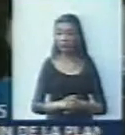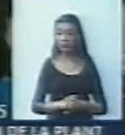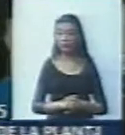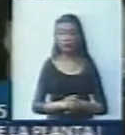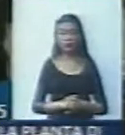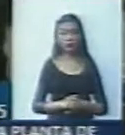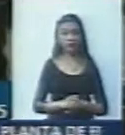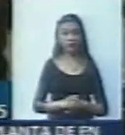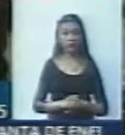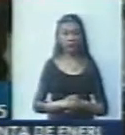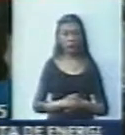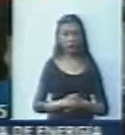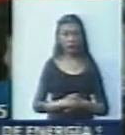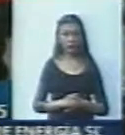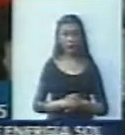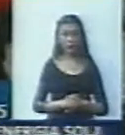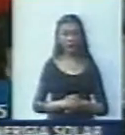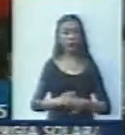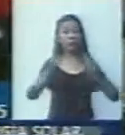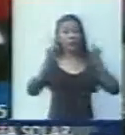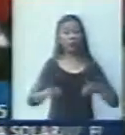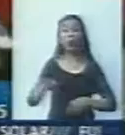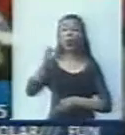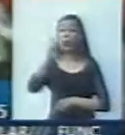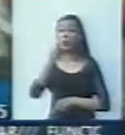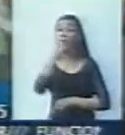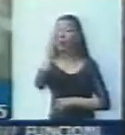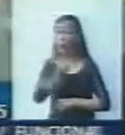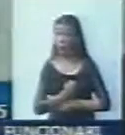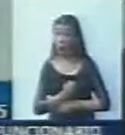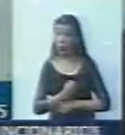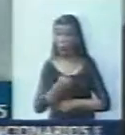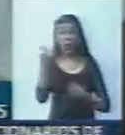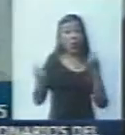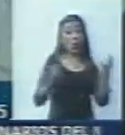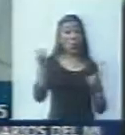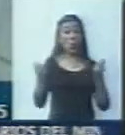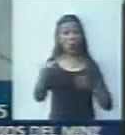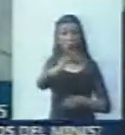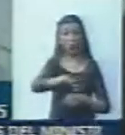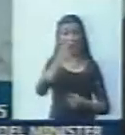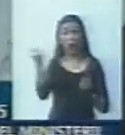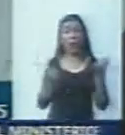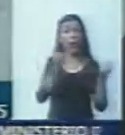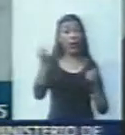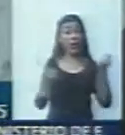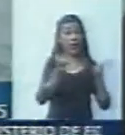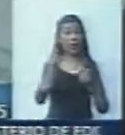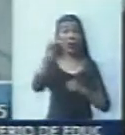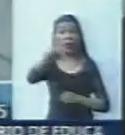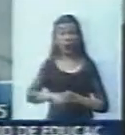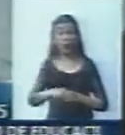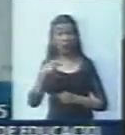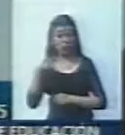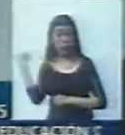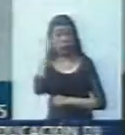lo peor, no corresponde. Exactamente, usted habla de un boliche bailable, en la cual también está como testigo de esta denuncia, en la cual yo